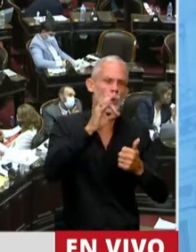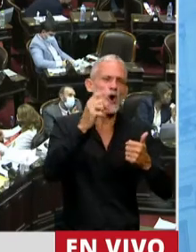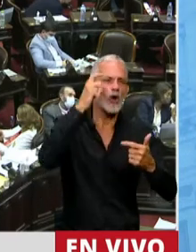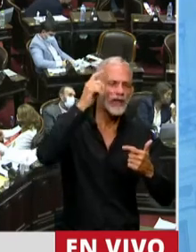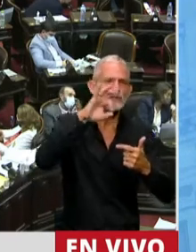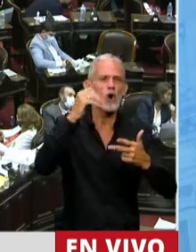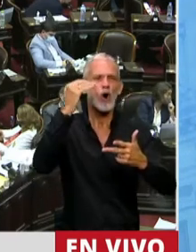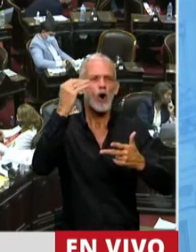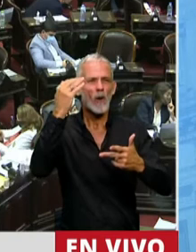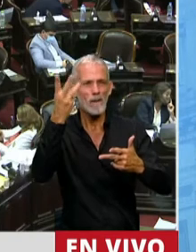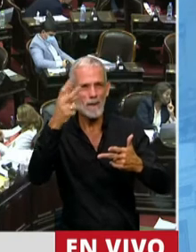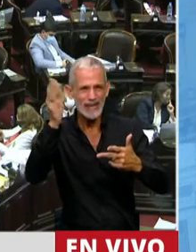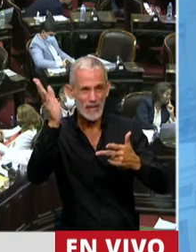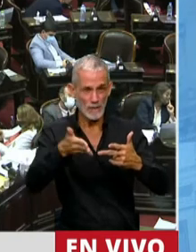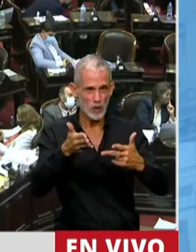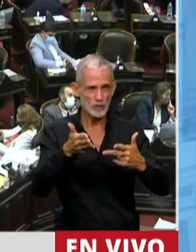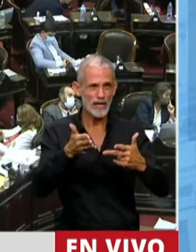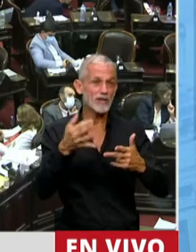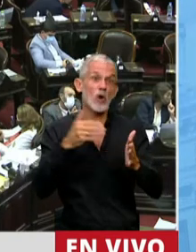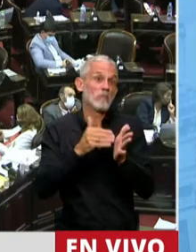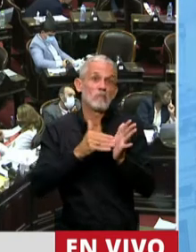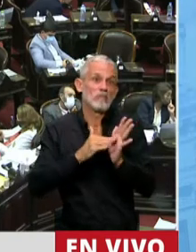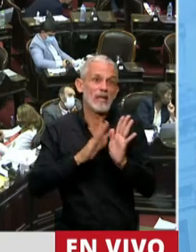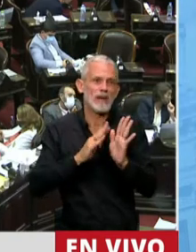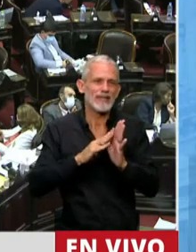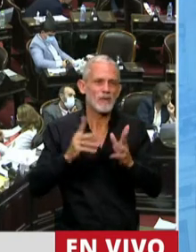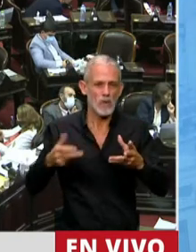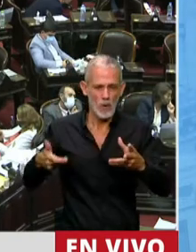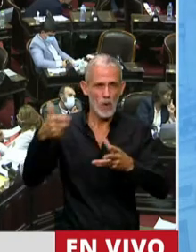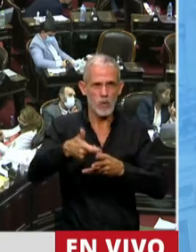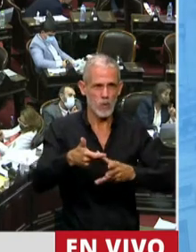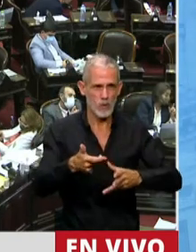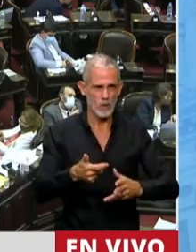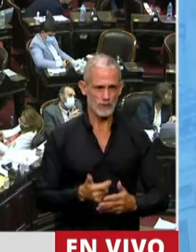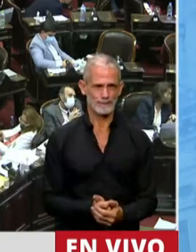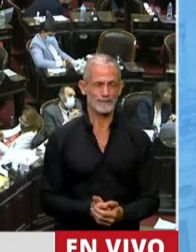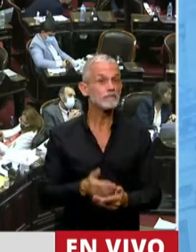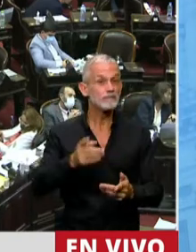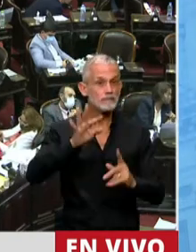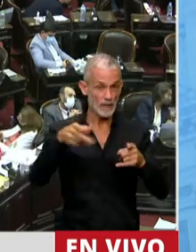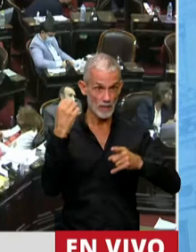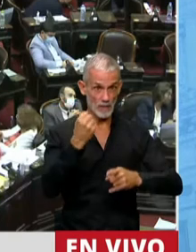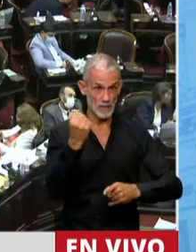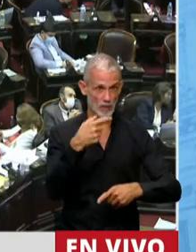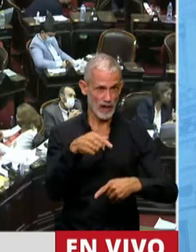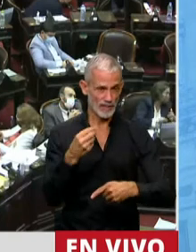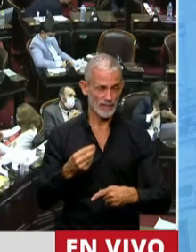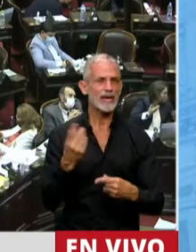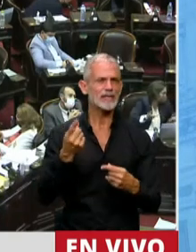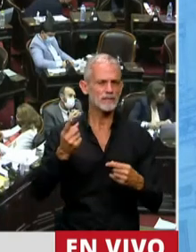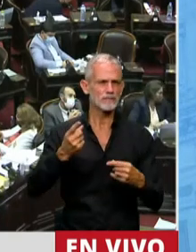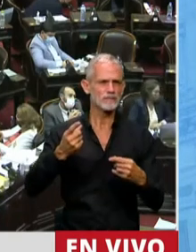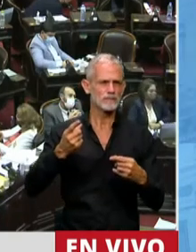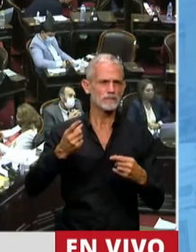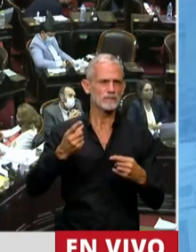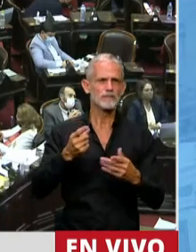20, de acuerdo a la pronta incorporación establecida. Cabe destacar que en esta normalización